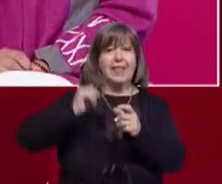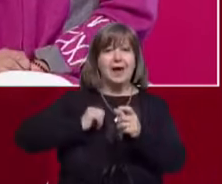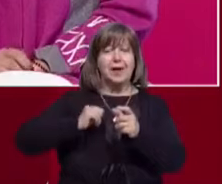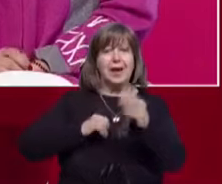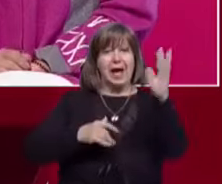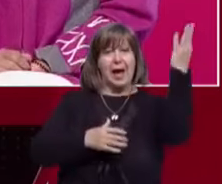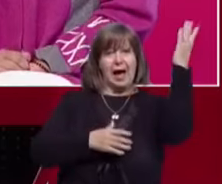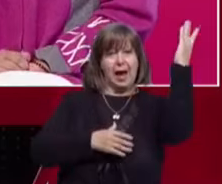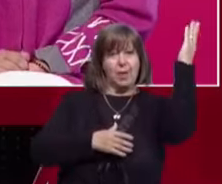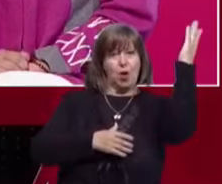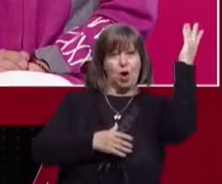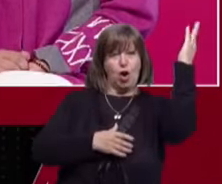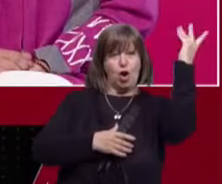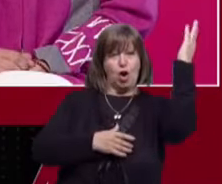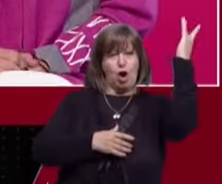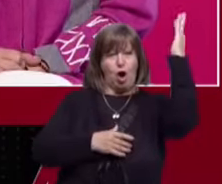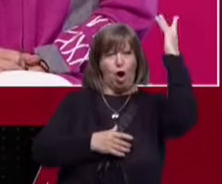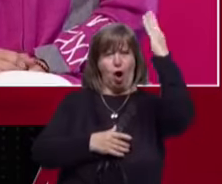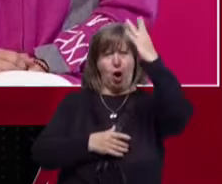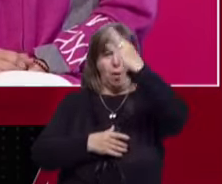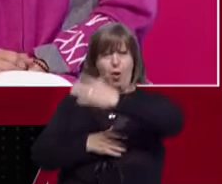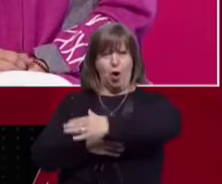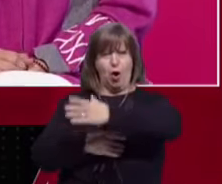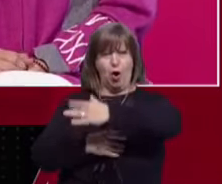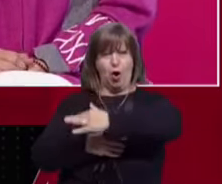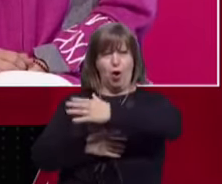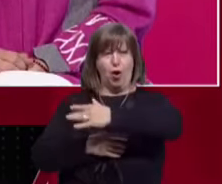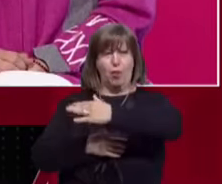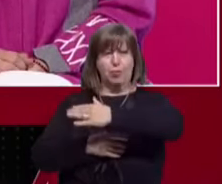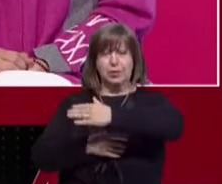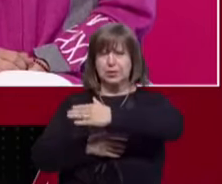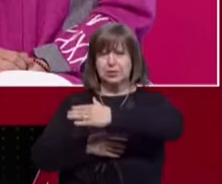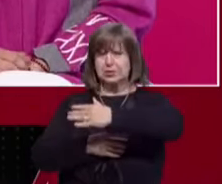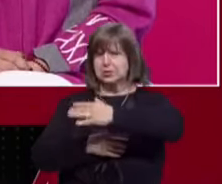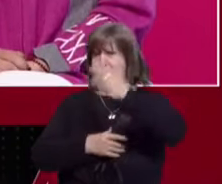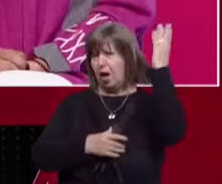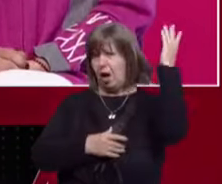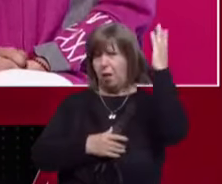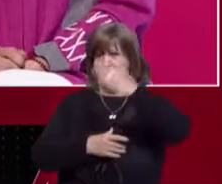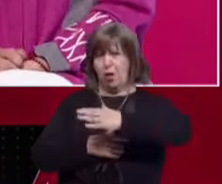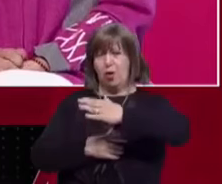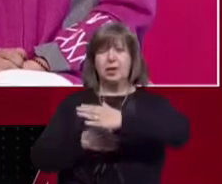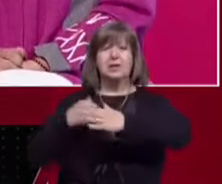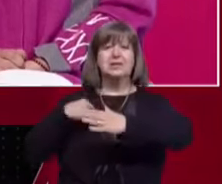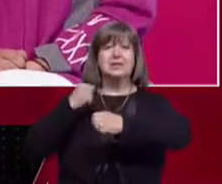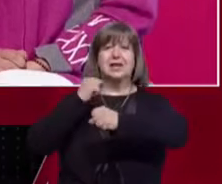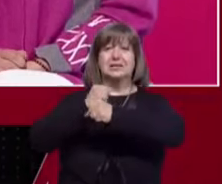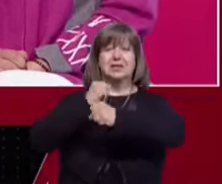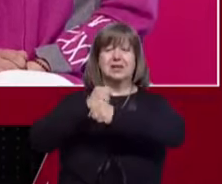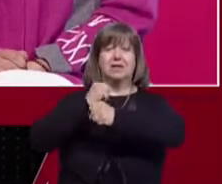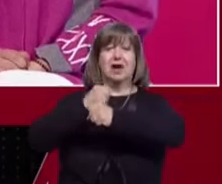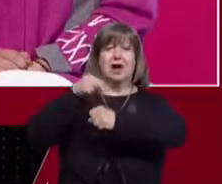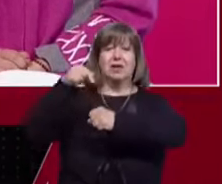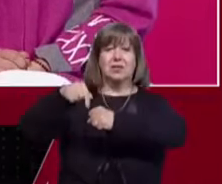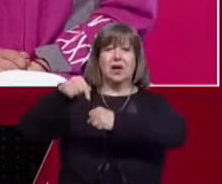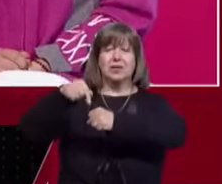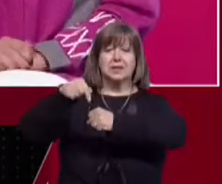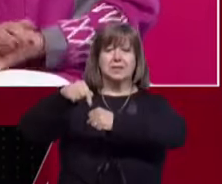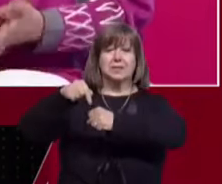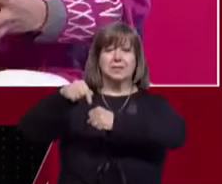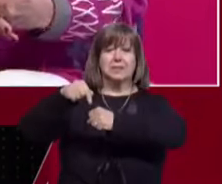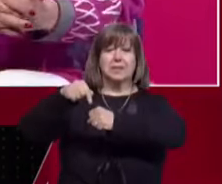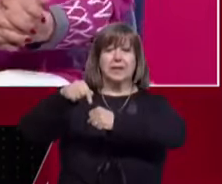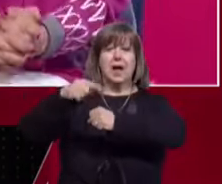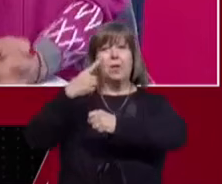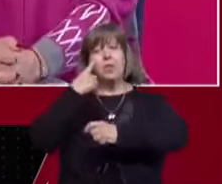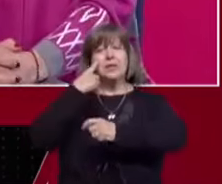árbol atravesado, ustedes pueden verlo allí en imágenes, está trabajando la gente de la